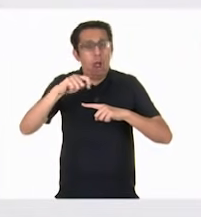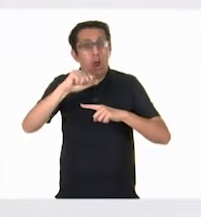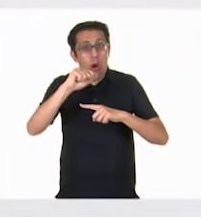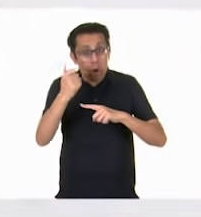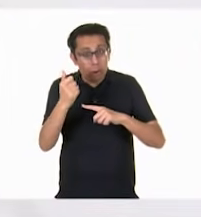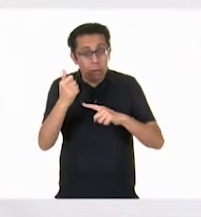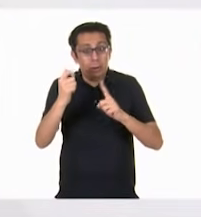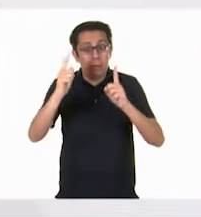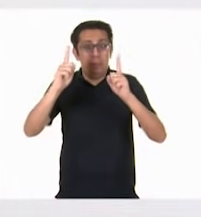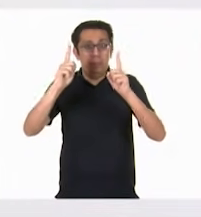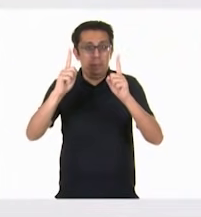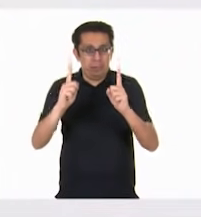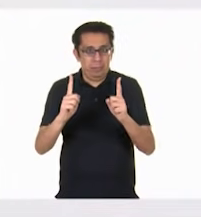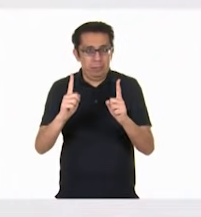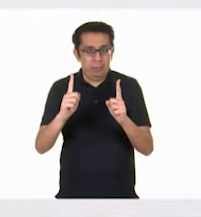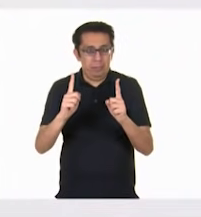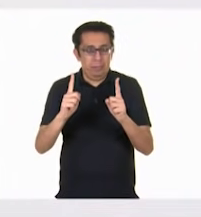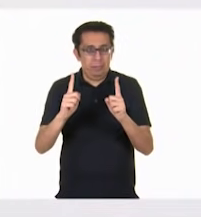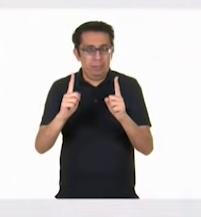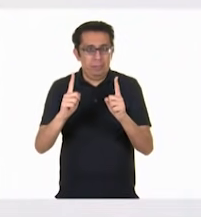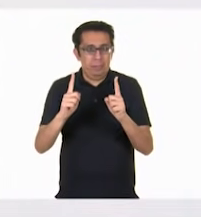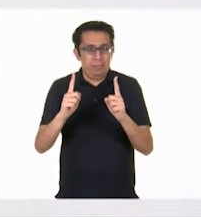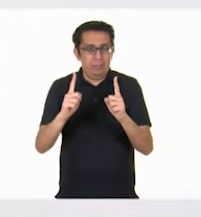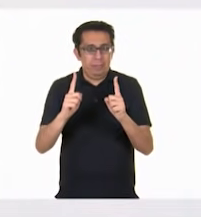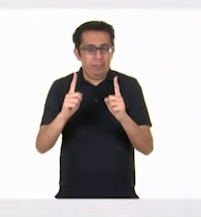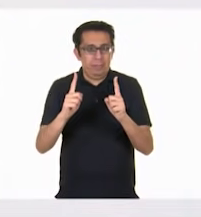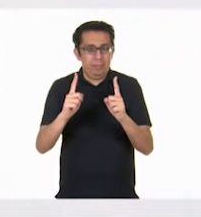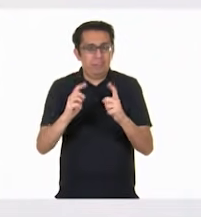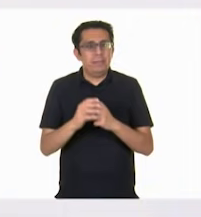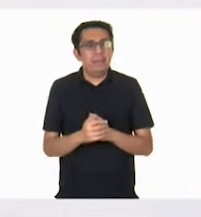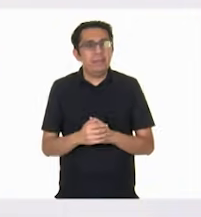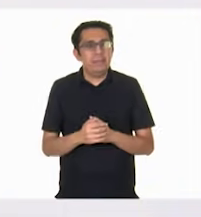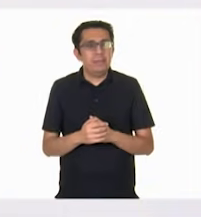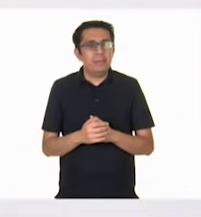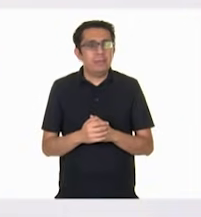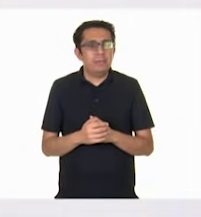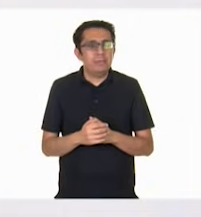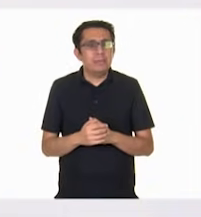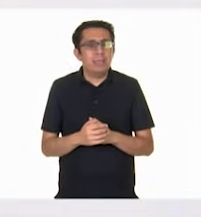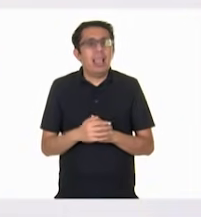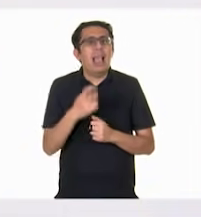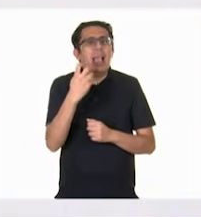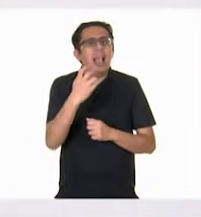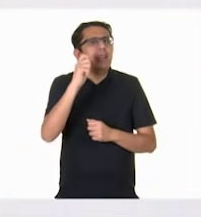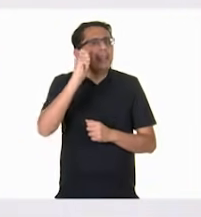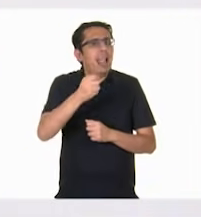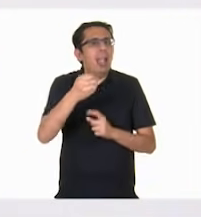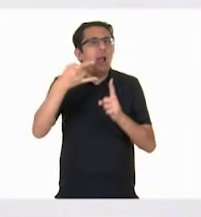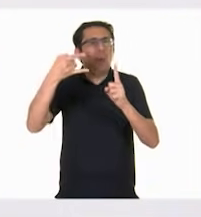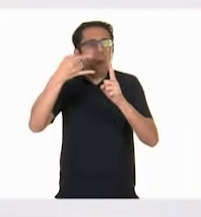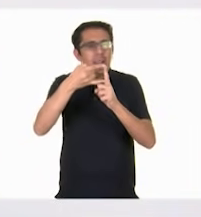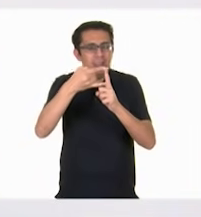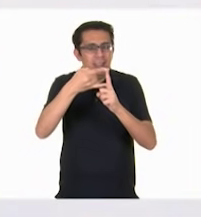un segundo par de lados paralelos. Y es un cuadrado.